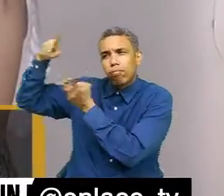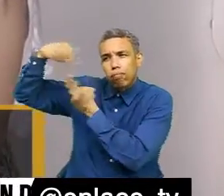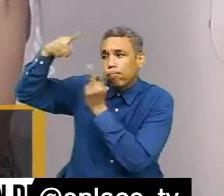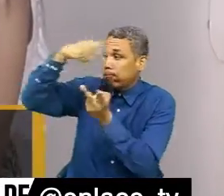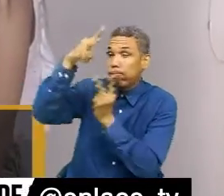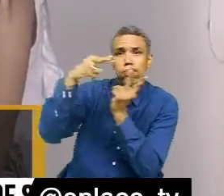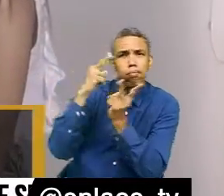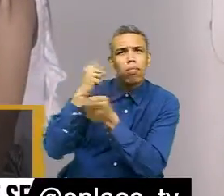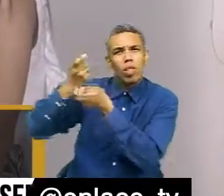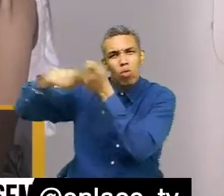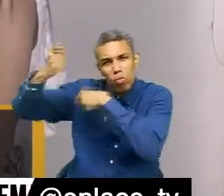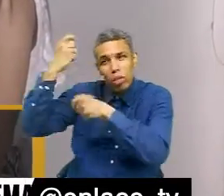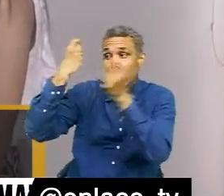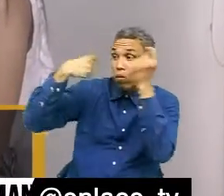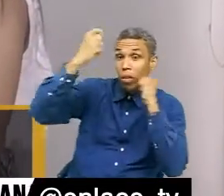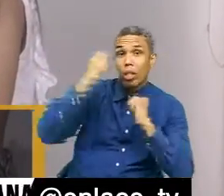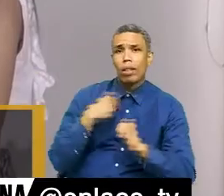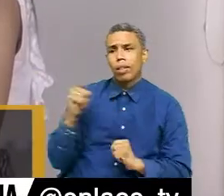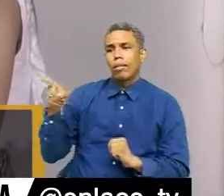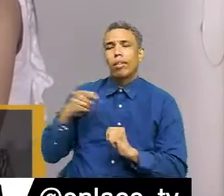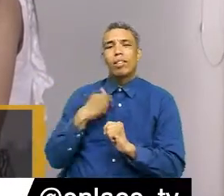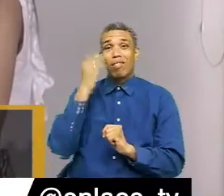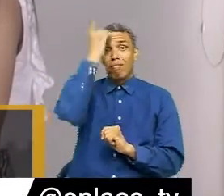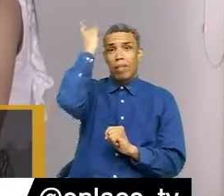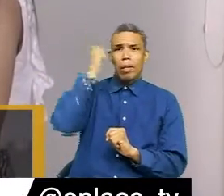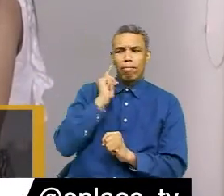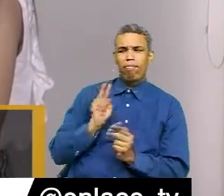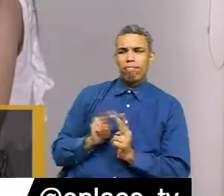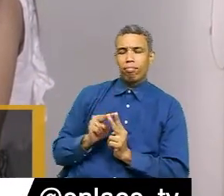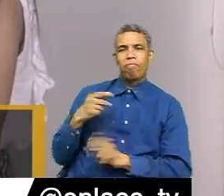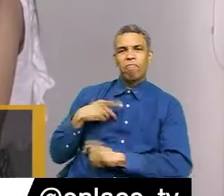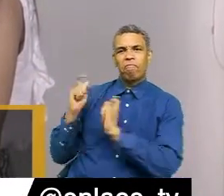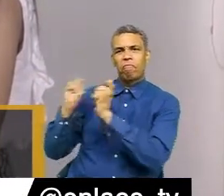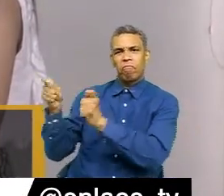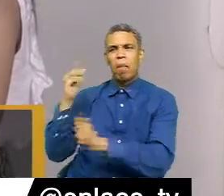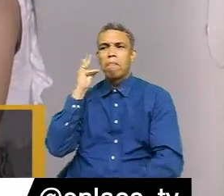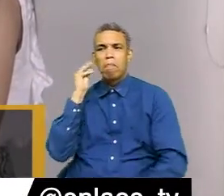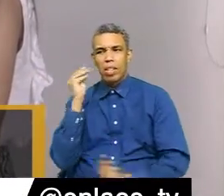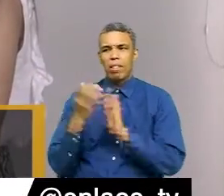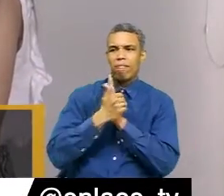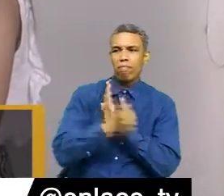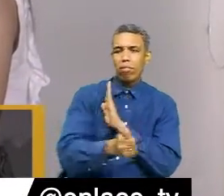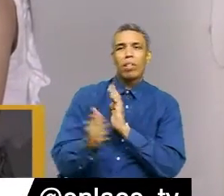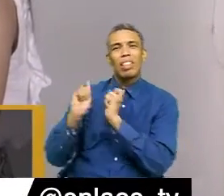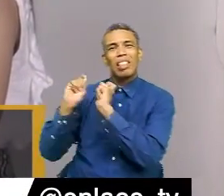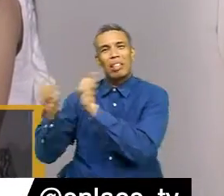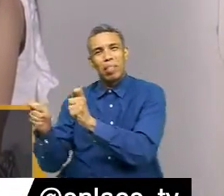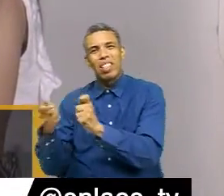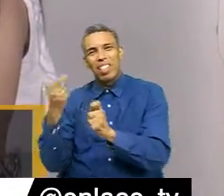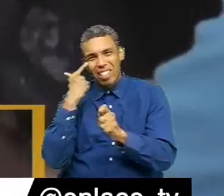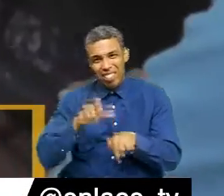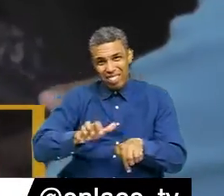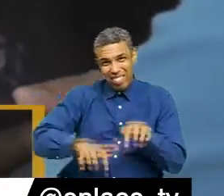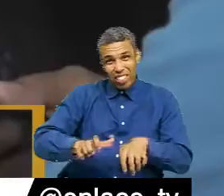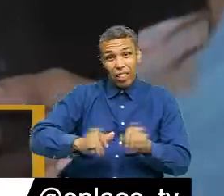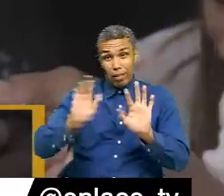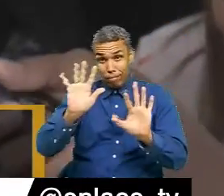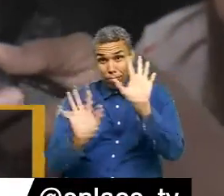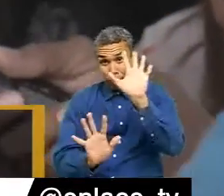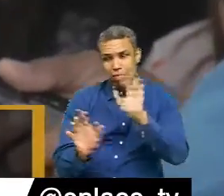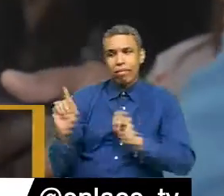gracias a su desempeño fue nombrada por el alcalde de Barranca Bermeja, Darío Echeverri Serrano, como la nueva secretaria de Desarrollo Económico y Social. Bueno,